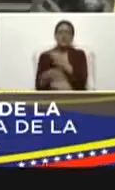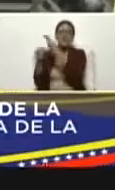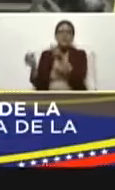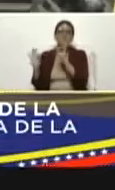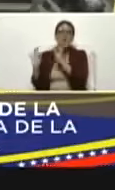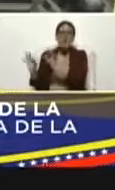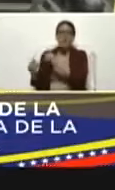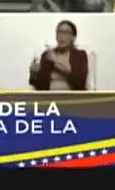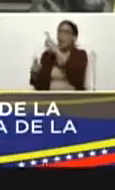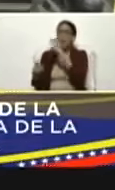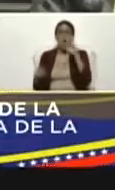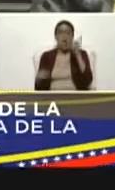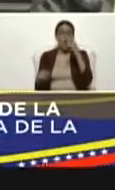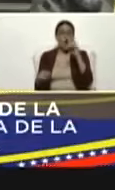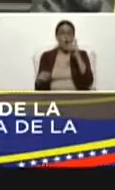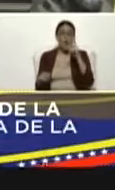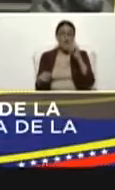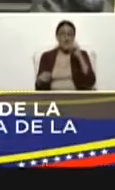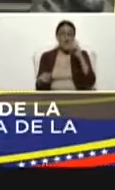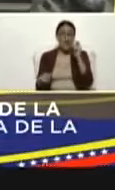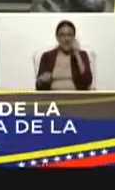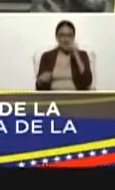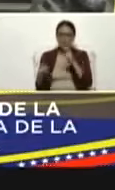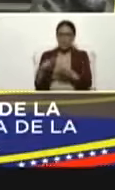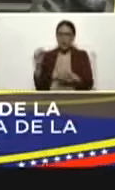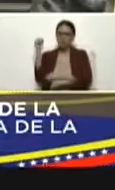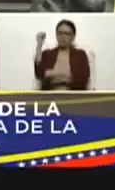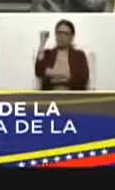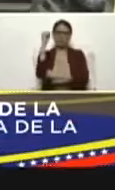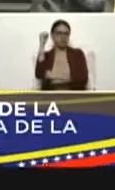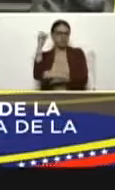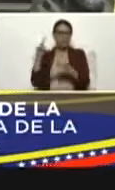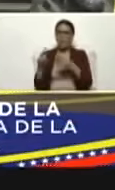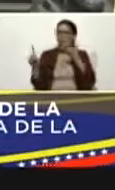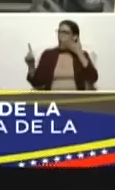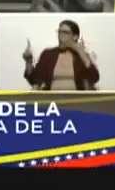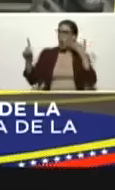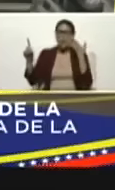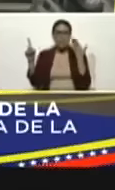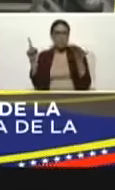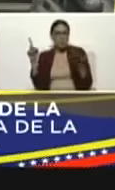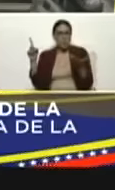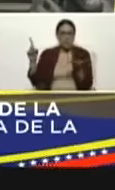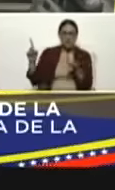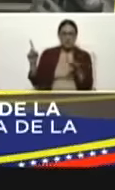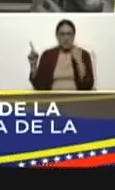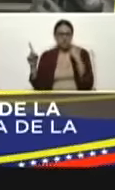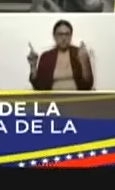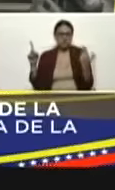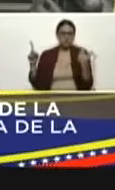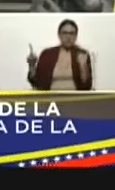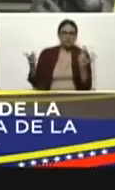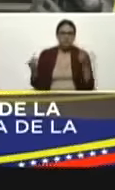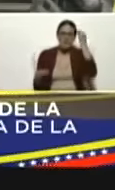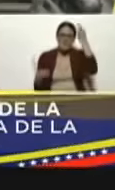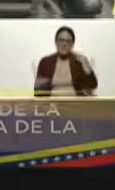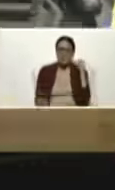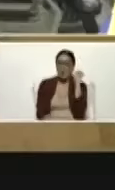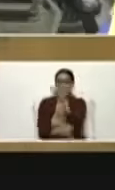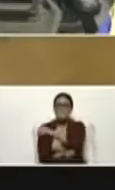la prepotencia, la petulancia del que se cree hegemón,